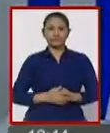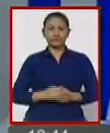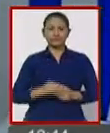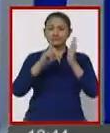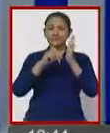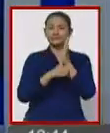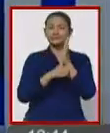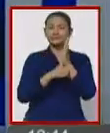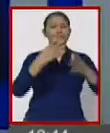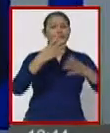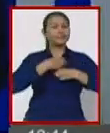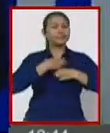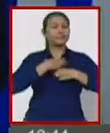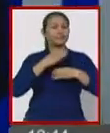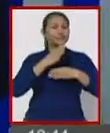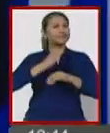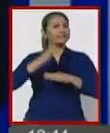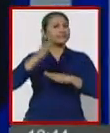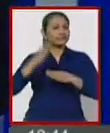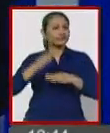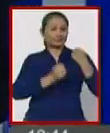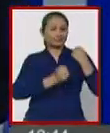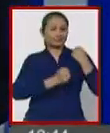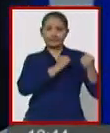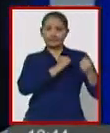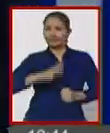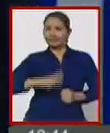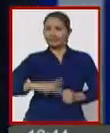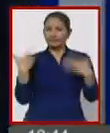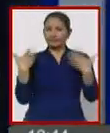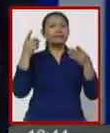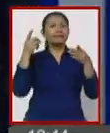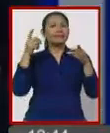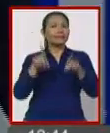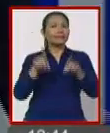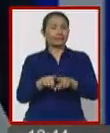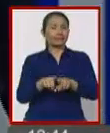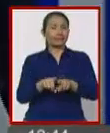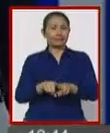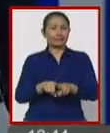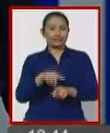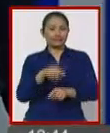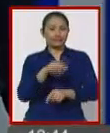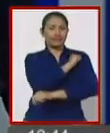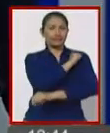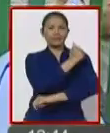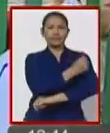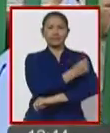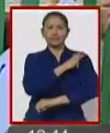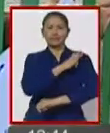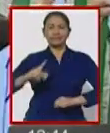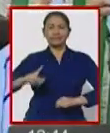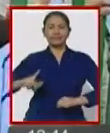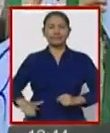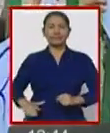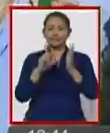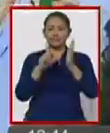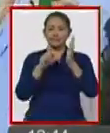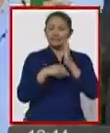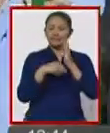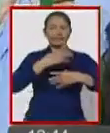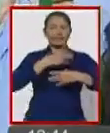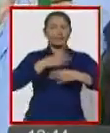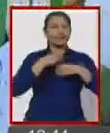Pero luego de varias protestas, finalmente los guardias municipales han llegado a un acuerdo con las autoridades del municipio. Luego de realizar